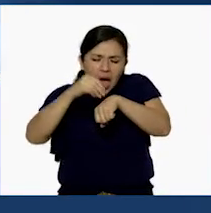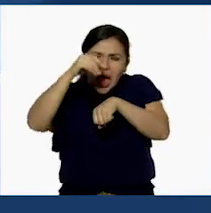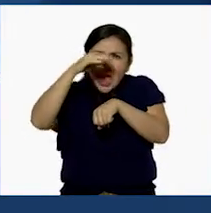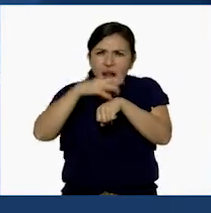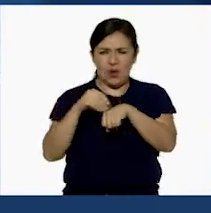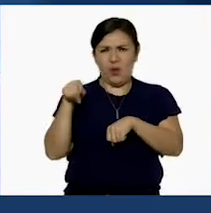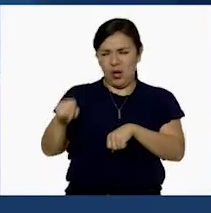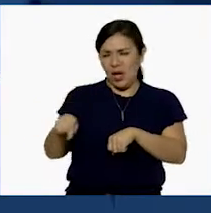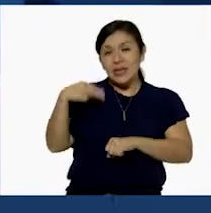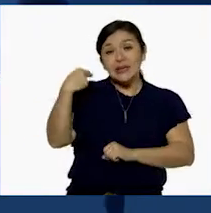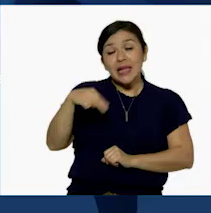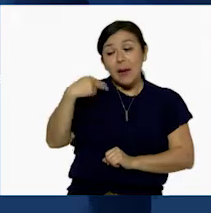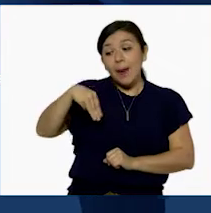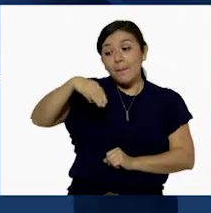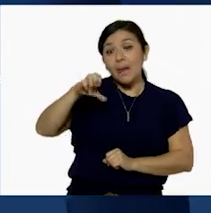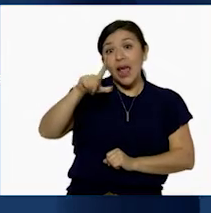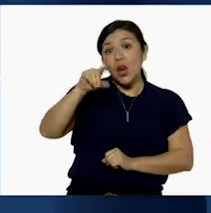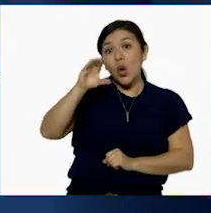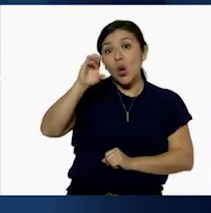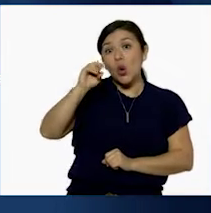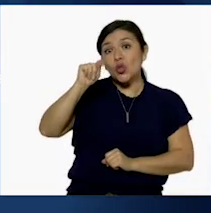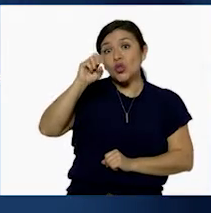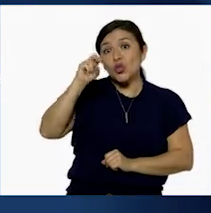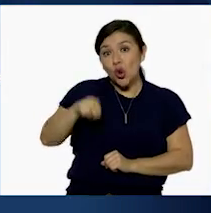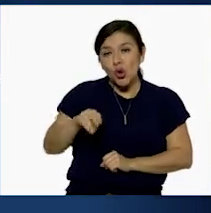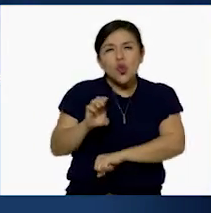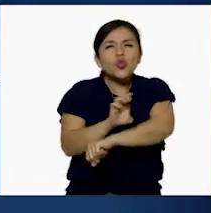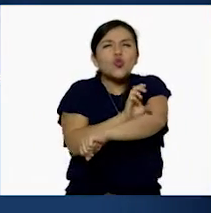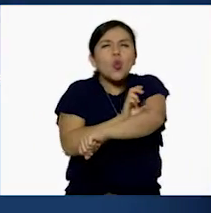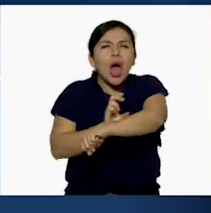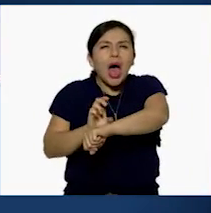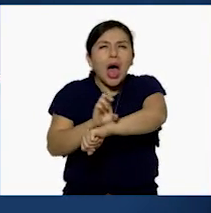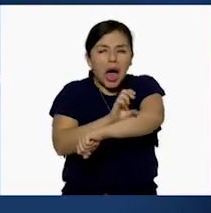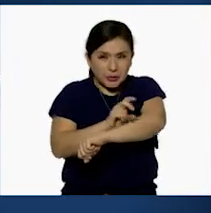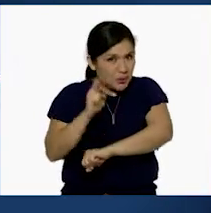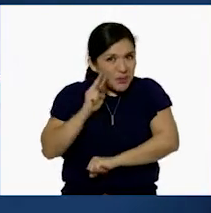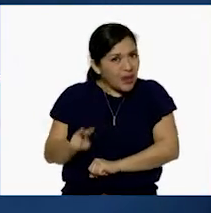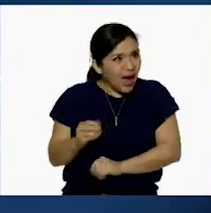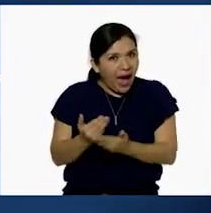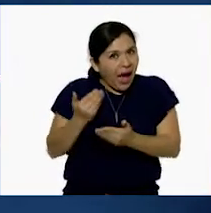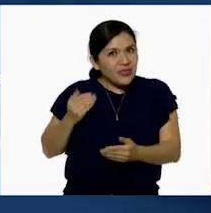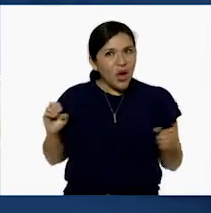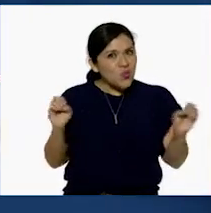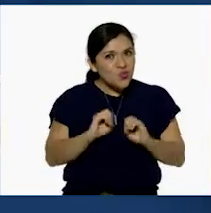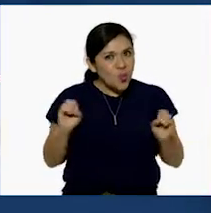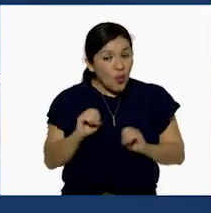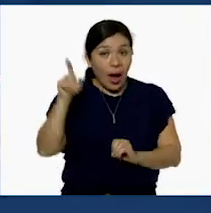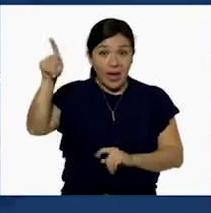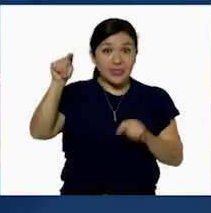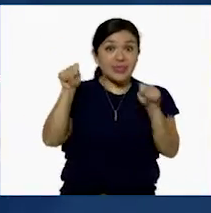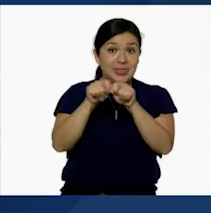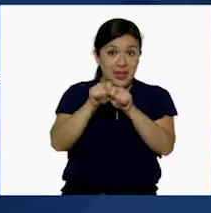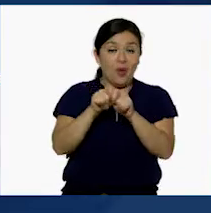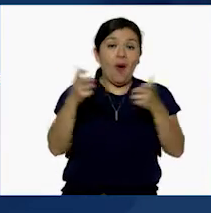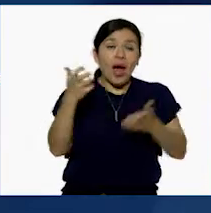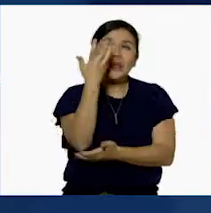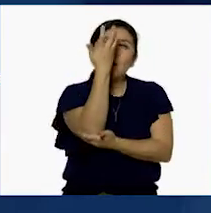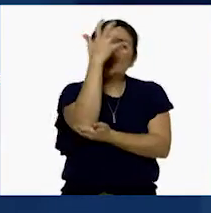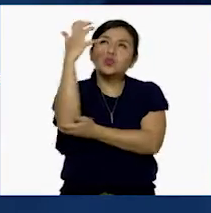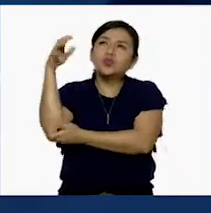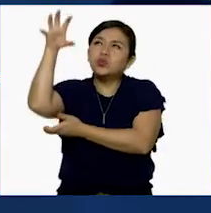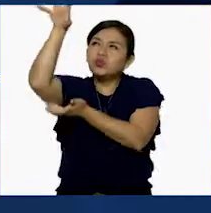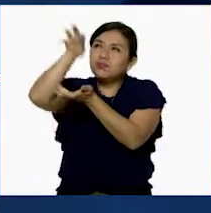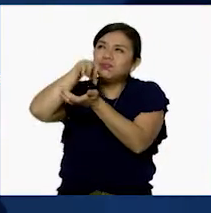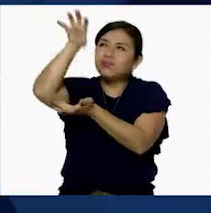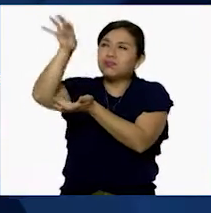«Son melocotones», dijo el padre. «No habías visto antes fruta como esta. El tío Efim los ha cultivado en su